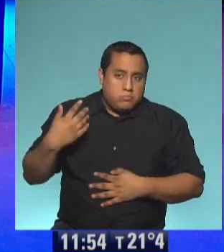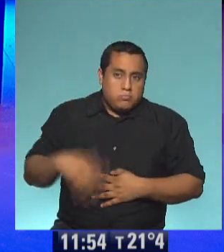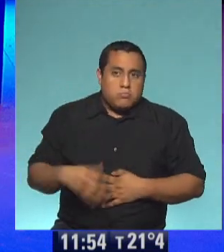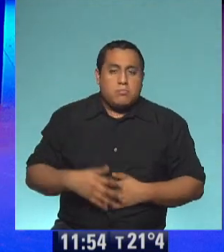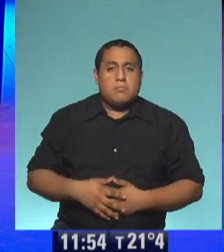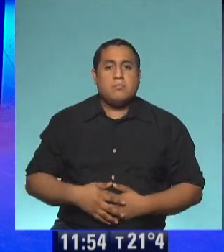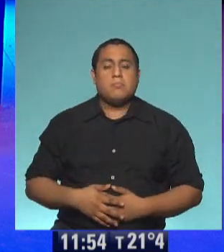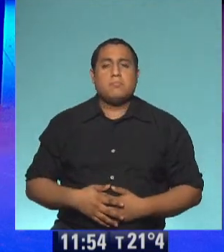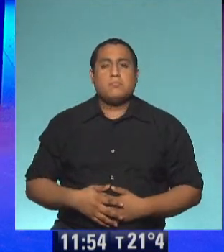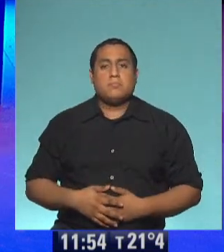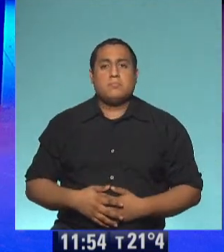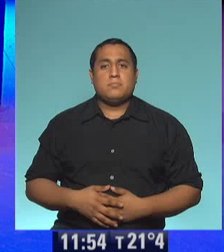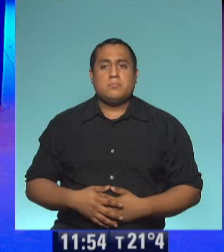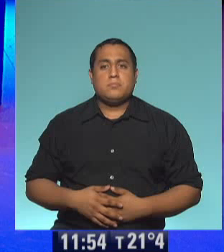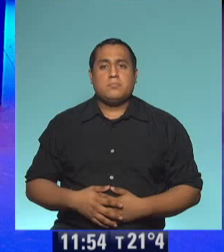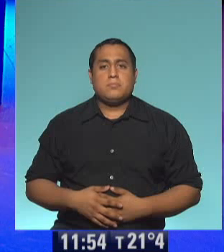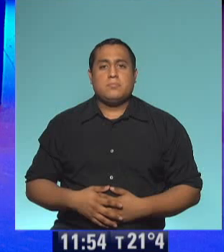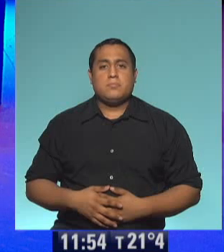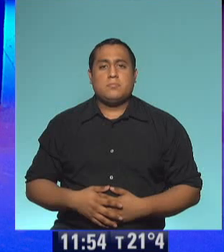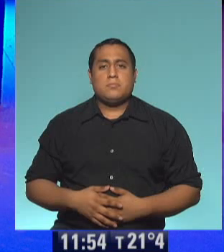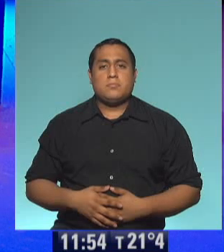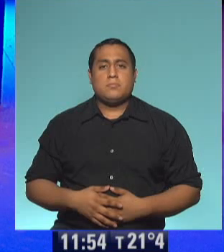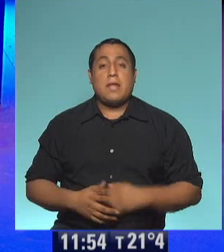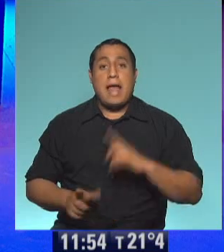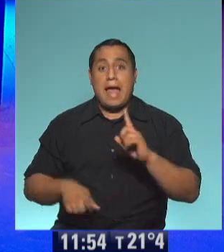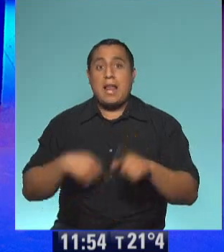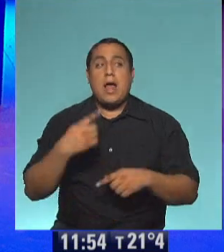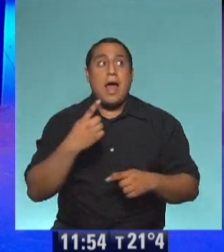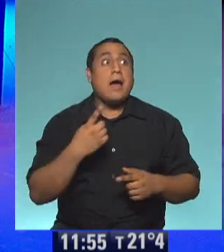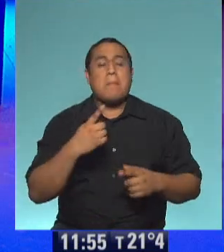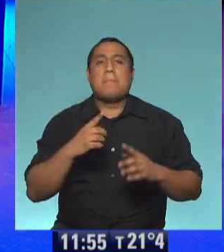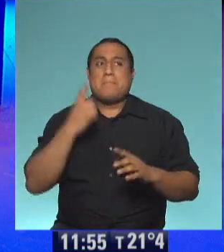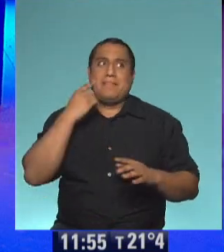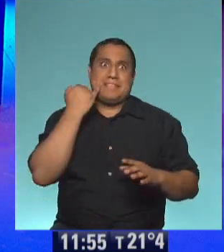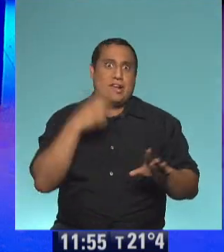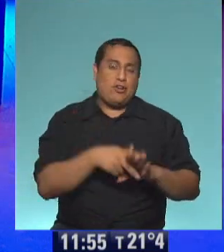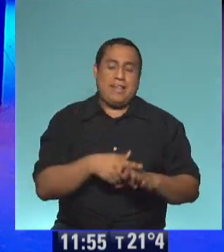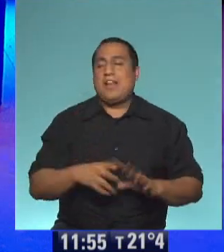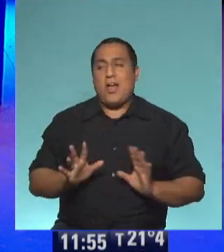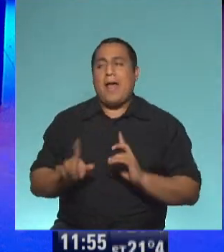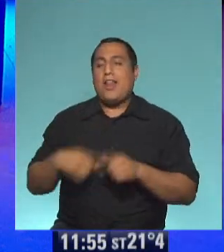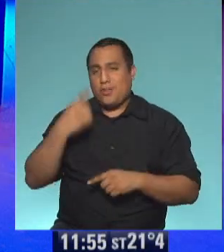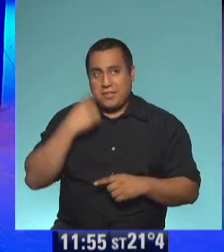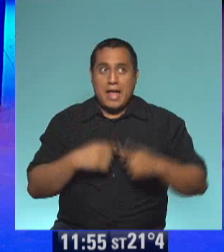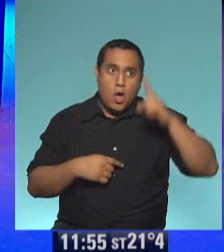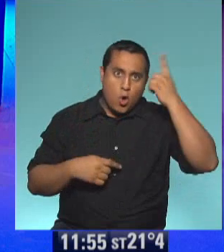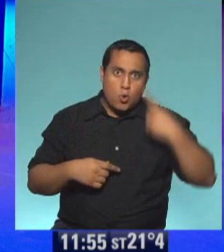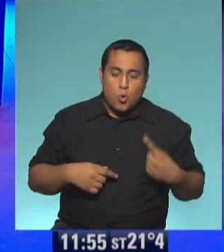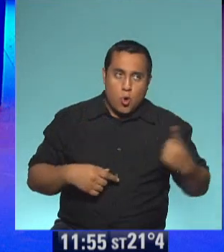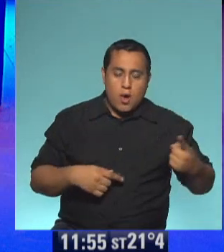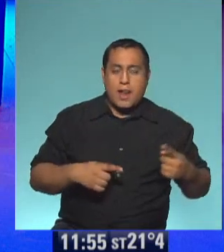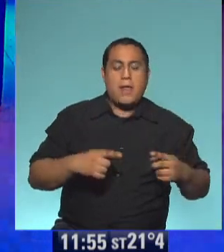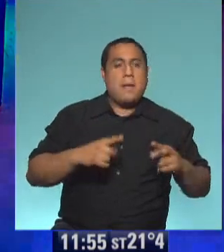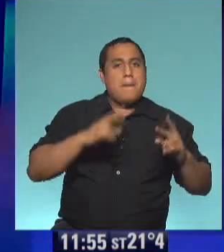tregua. Y al día siguiente... Pensé que ibas a detenerte ahí. El rulo nos sorprendió con un